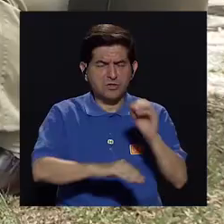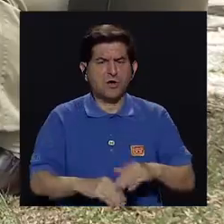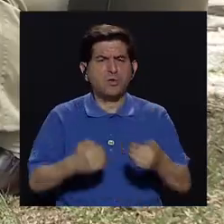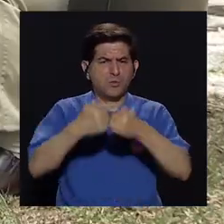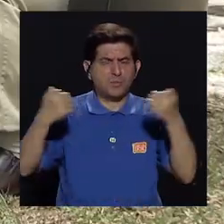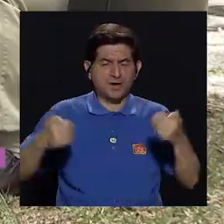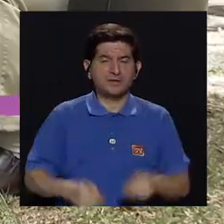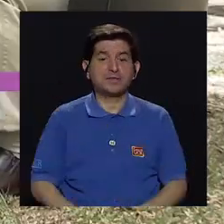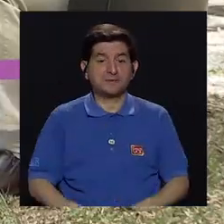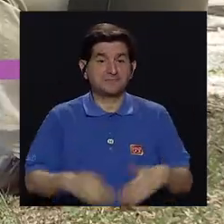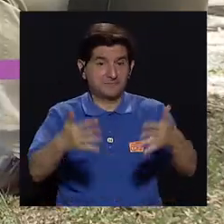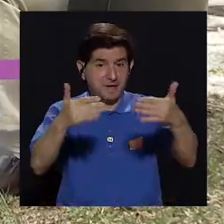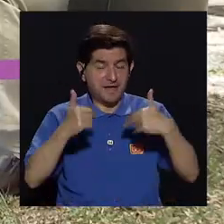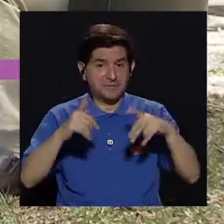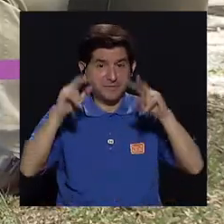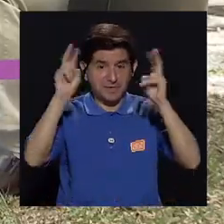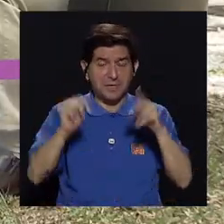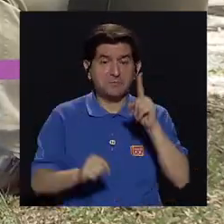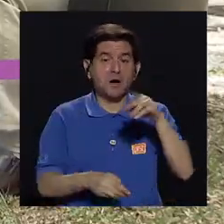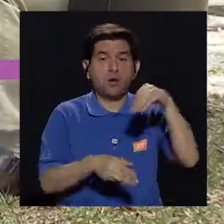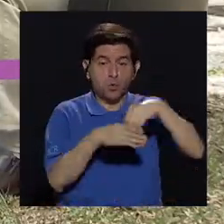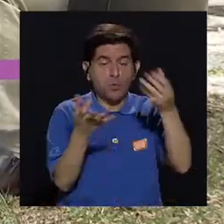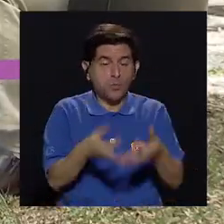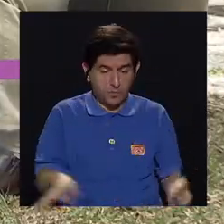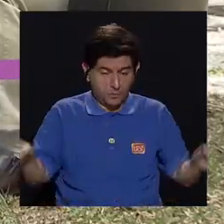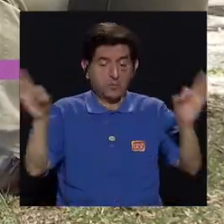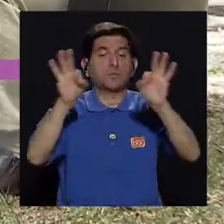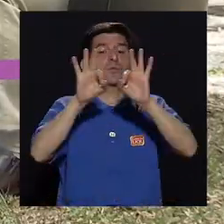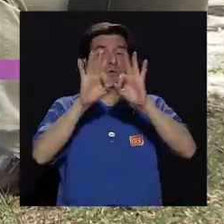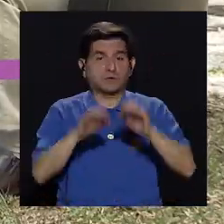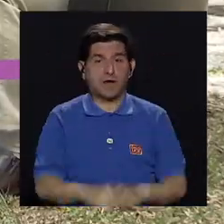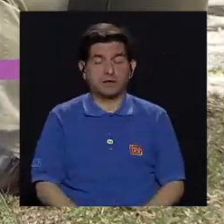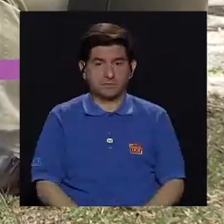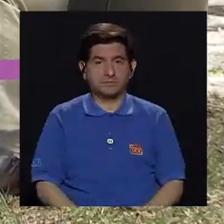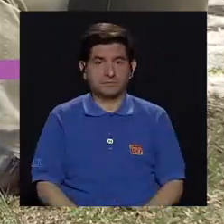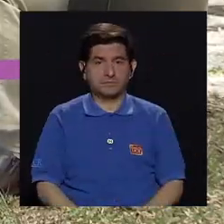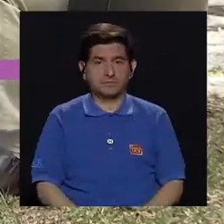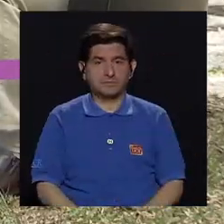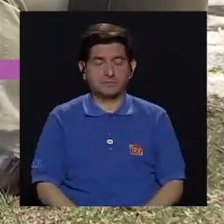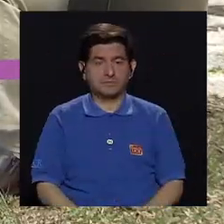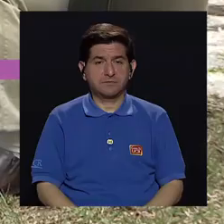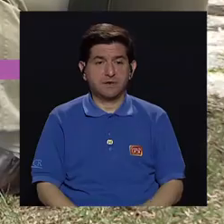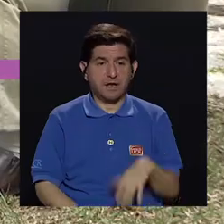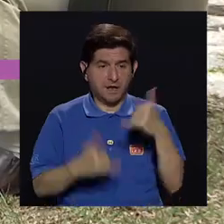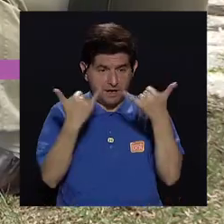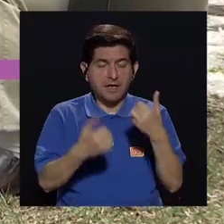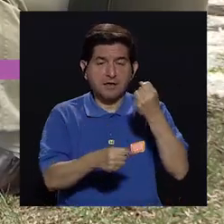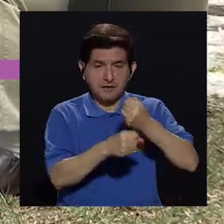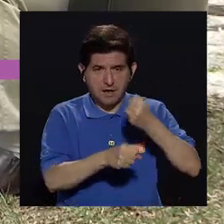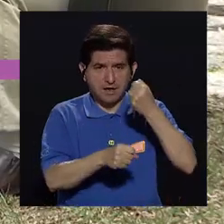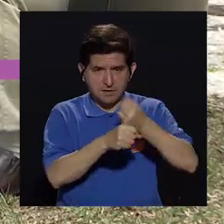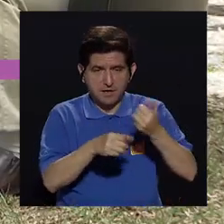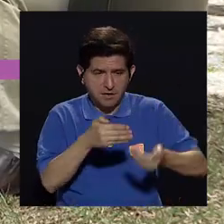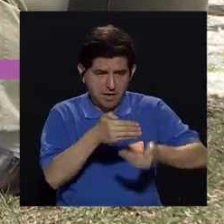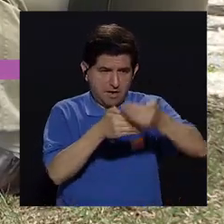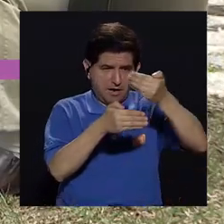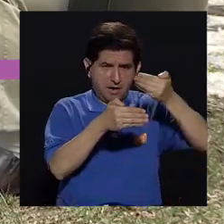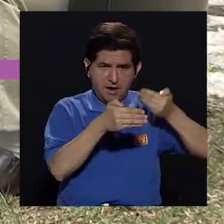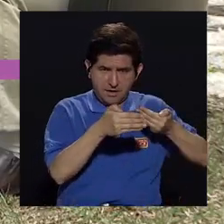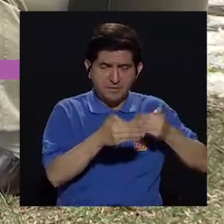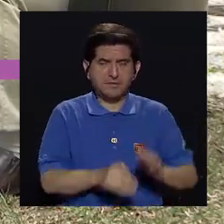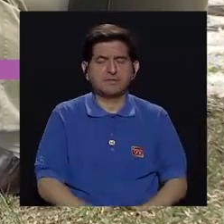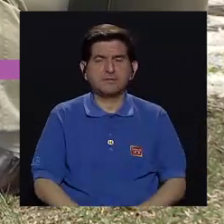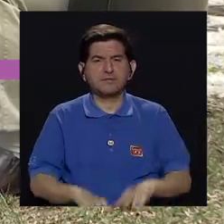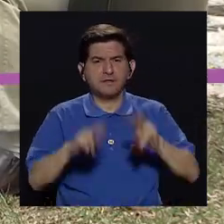aparte? El tema de los expedientes es un componente muy importante y es algo que se ha estado trabajando